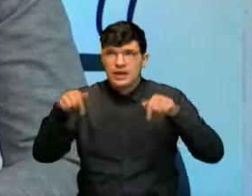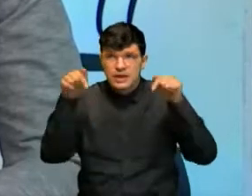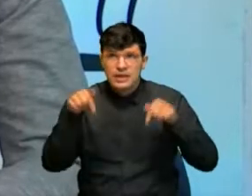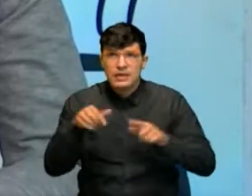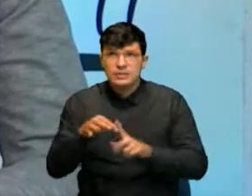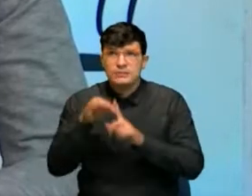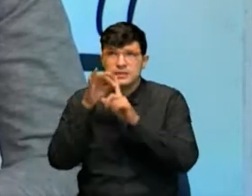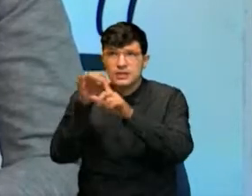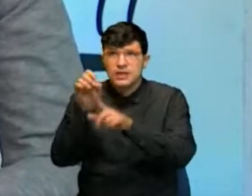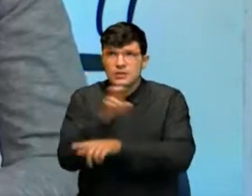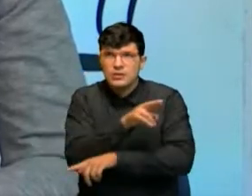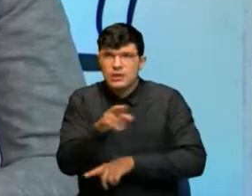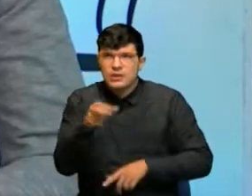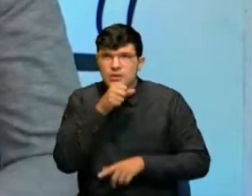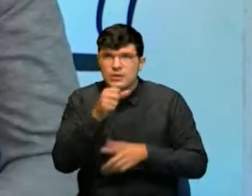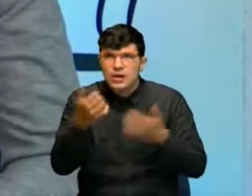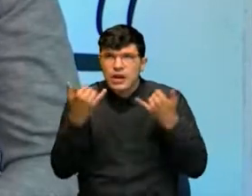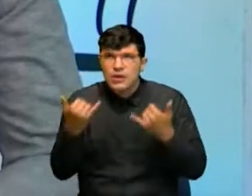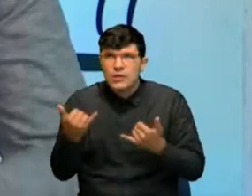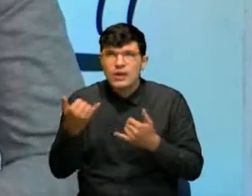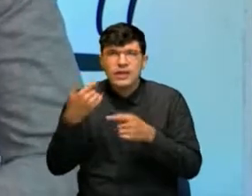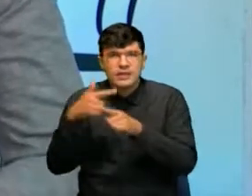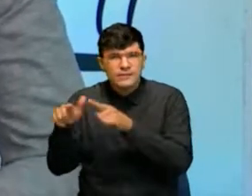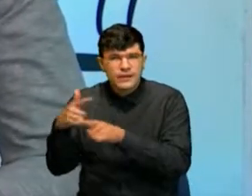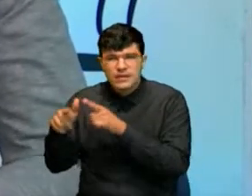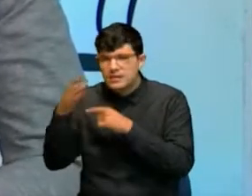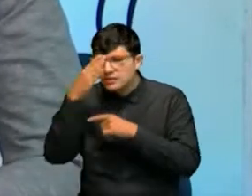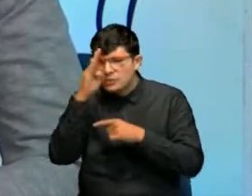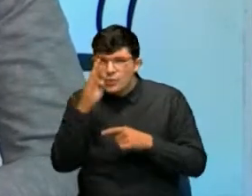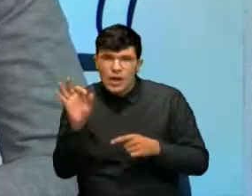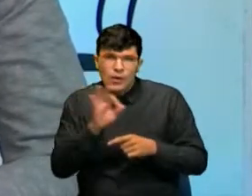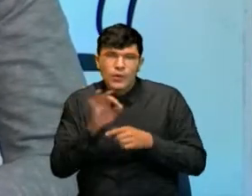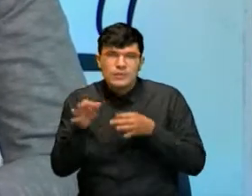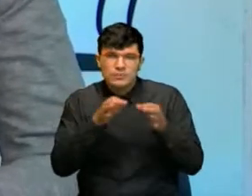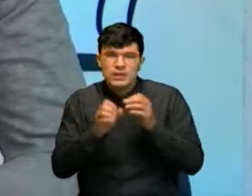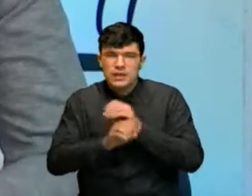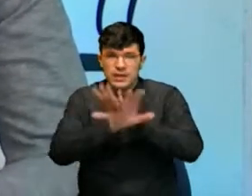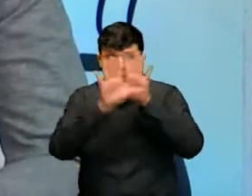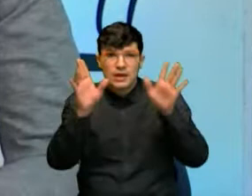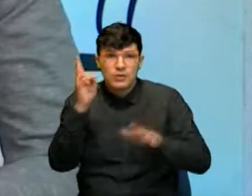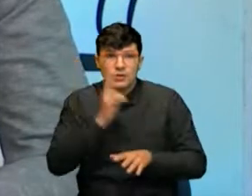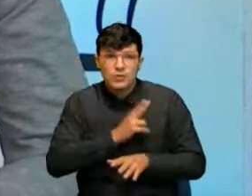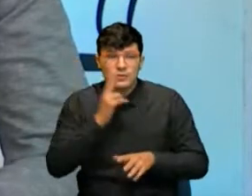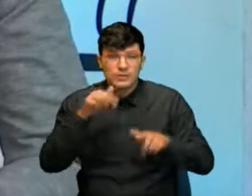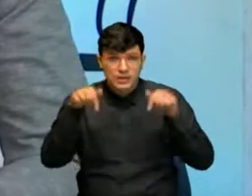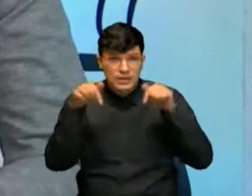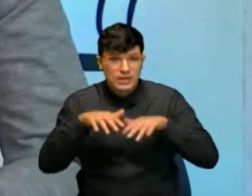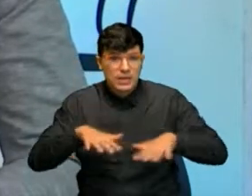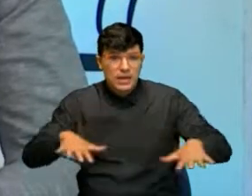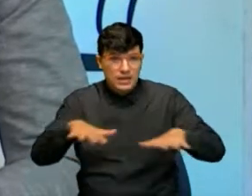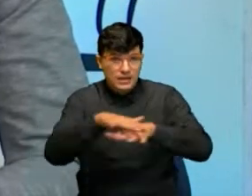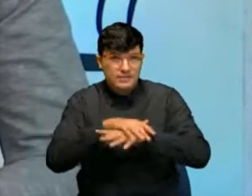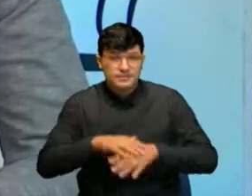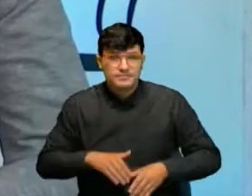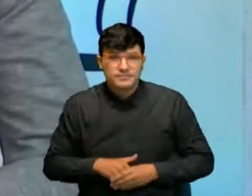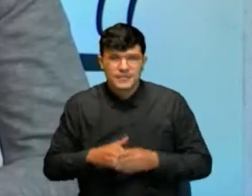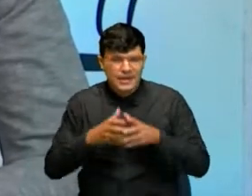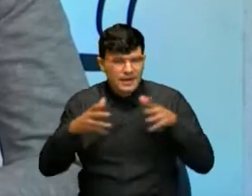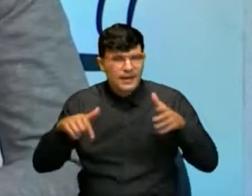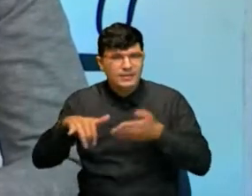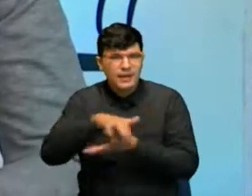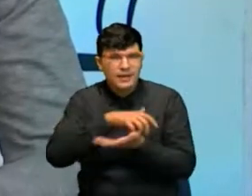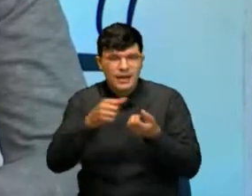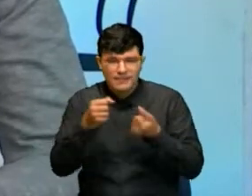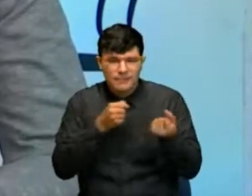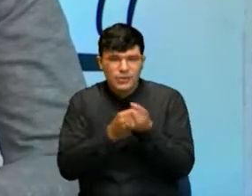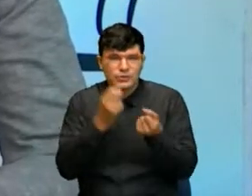para Oriente Noticias. Y las dudas que se despejó y el compromiso que tiene el gobierno nacional, el Ministerio de las TIC, con esta gran tierra, como lo es los